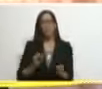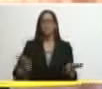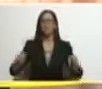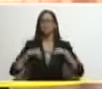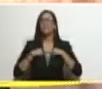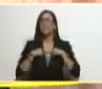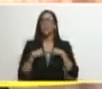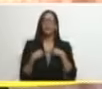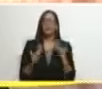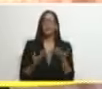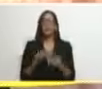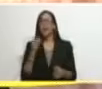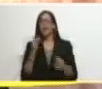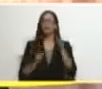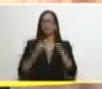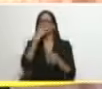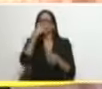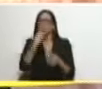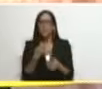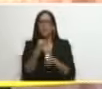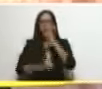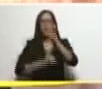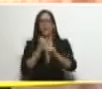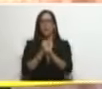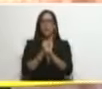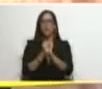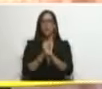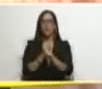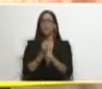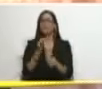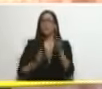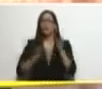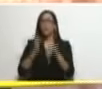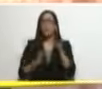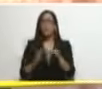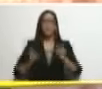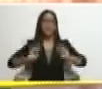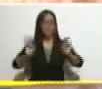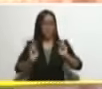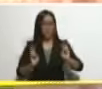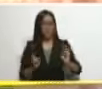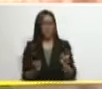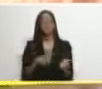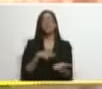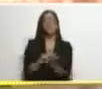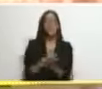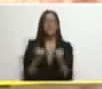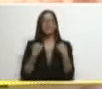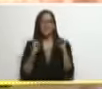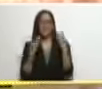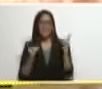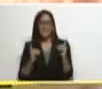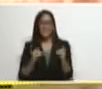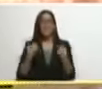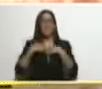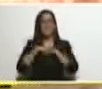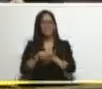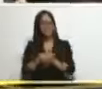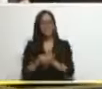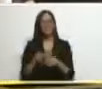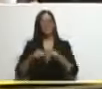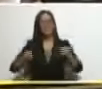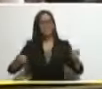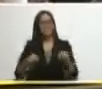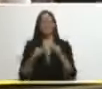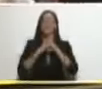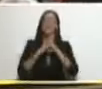la jurisdicción de la Corte Internacional de Justicia para los asuntos relacionados con la independencia e integridad territorial y